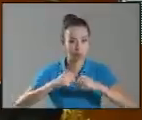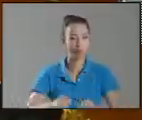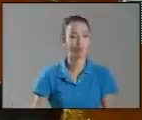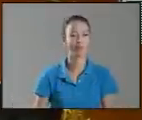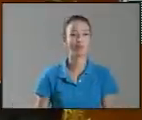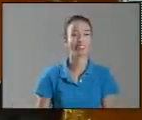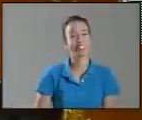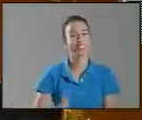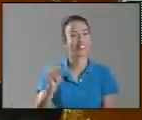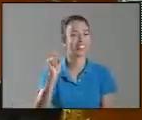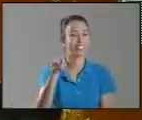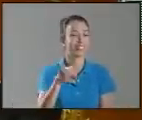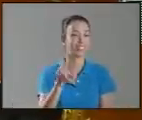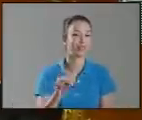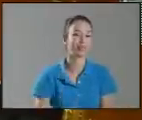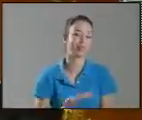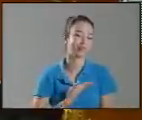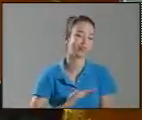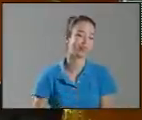ahí va a ver cuánto yo mido